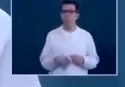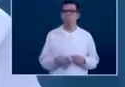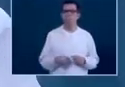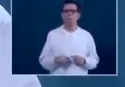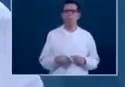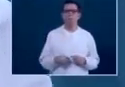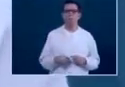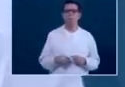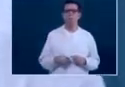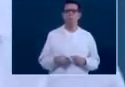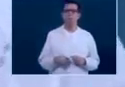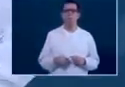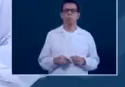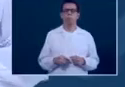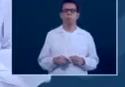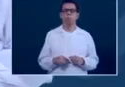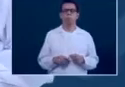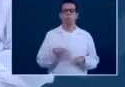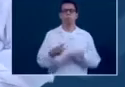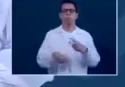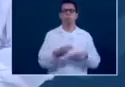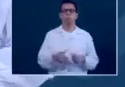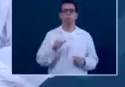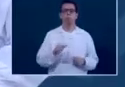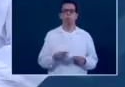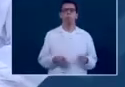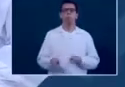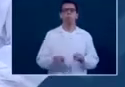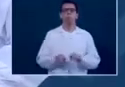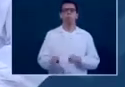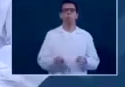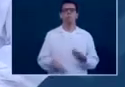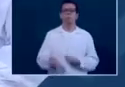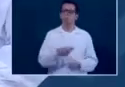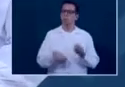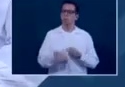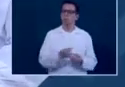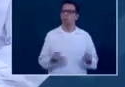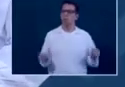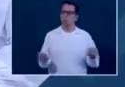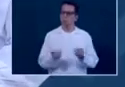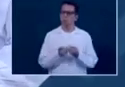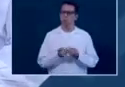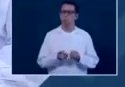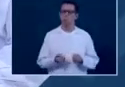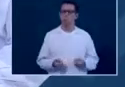las molestias que ocasiona nuestro comportamiento, pero llevamos prisa.